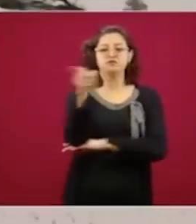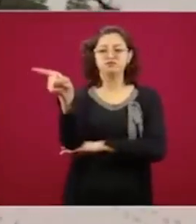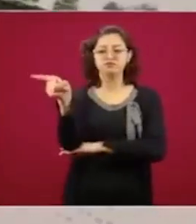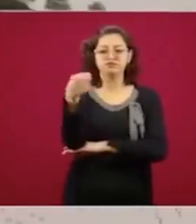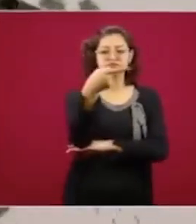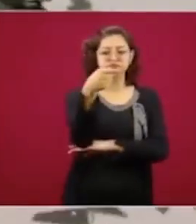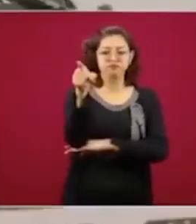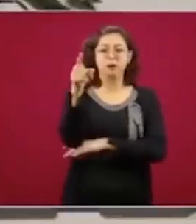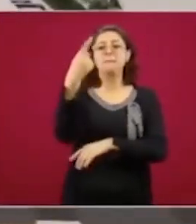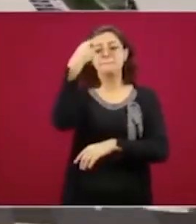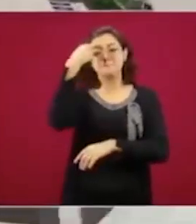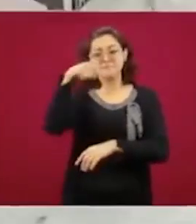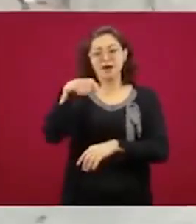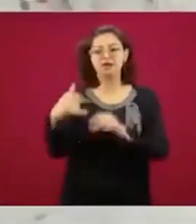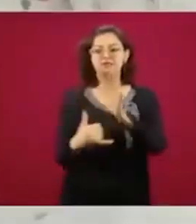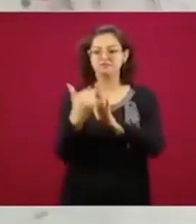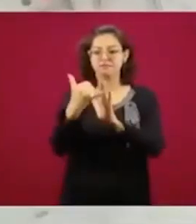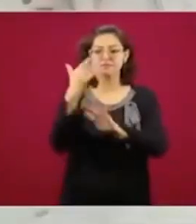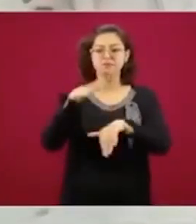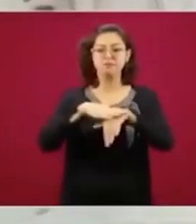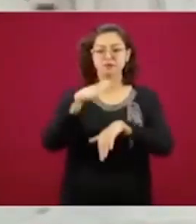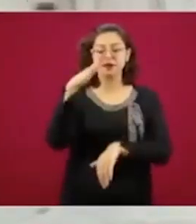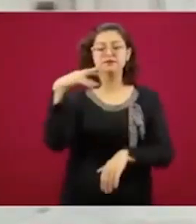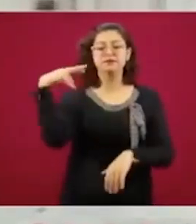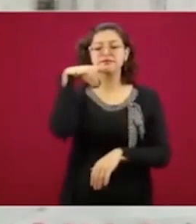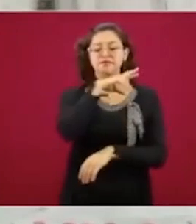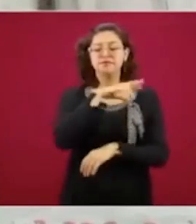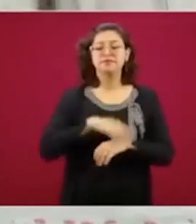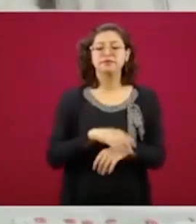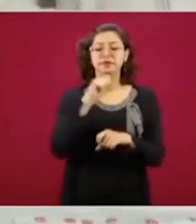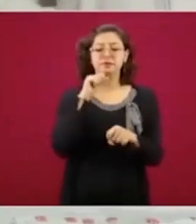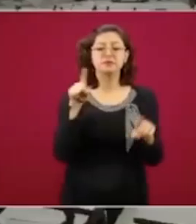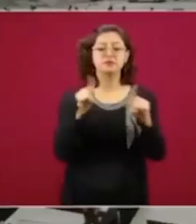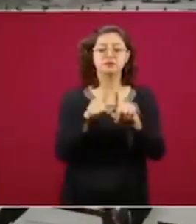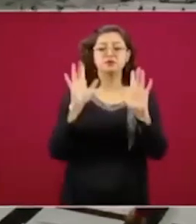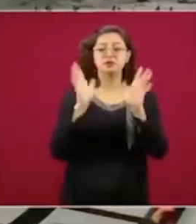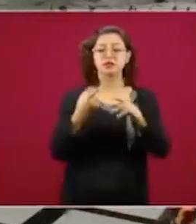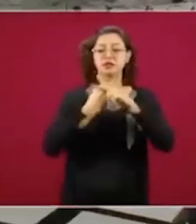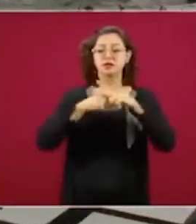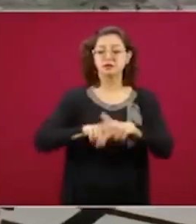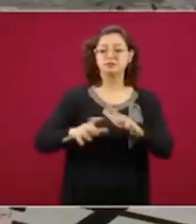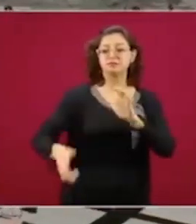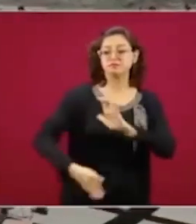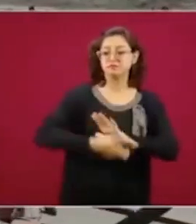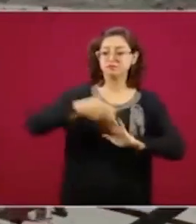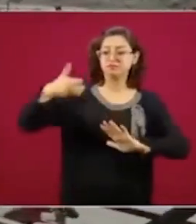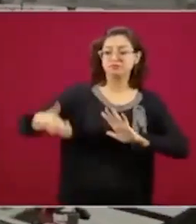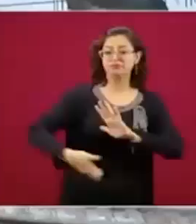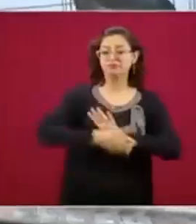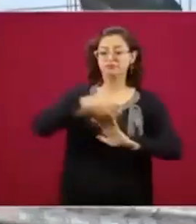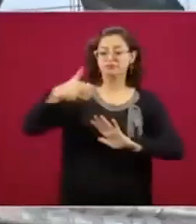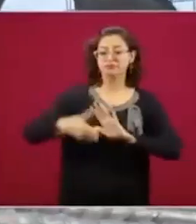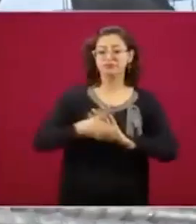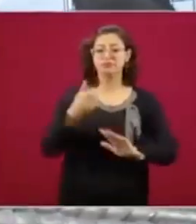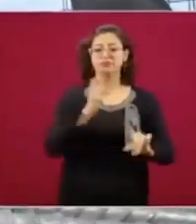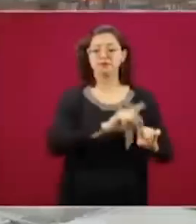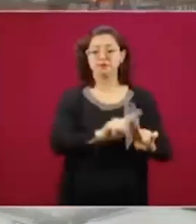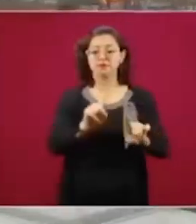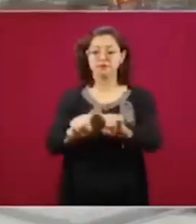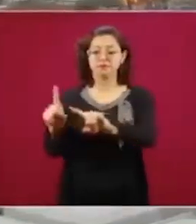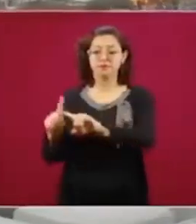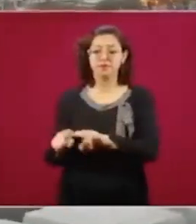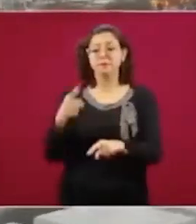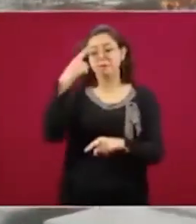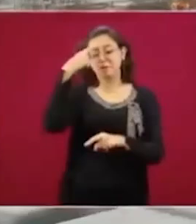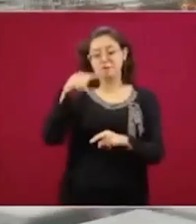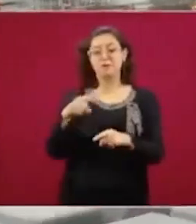y terminal intermodal de transporte terrestre se lleva a cabo la excavación en edificaciones y afine de cepas para los dados y